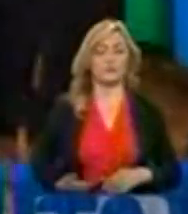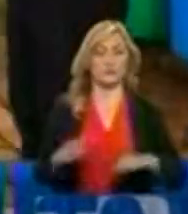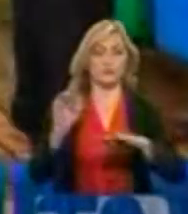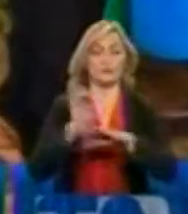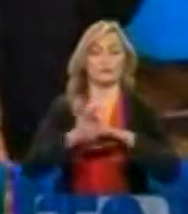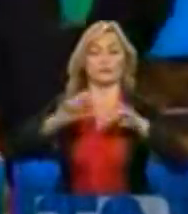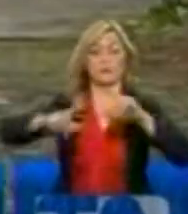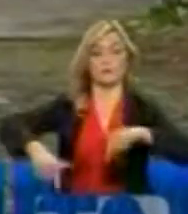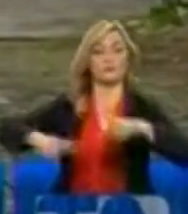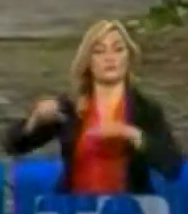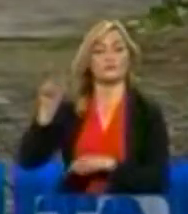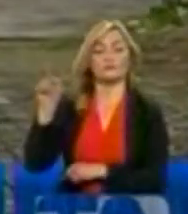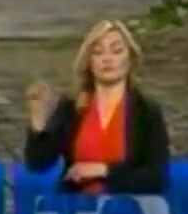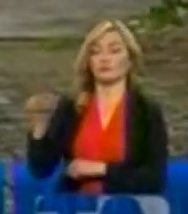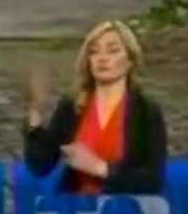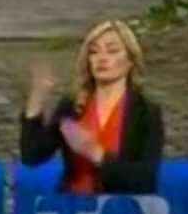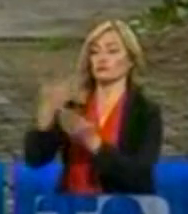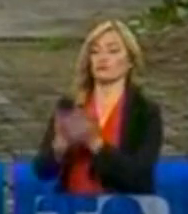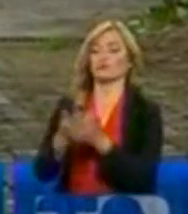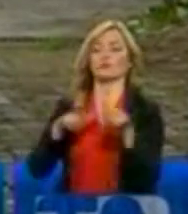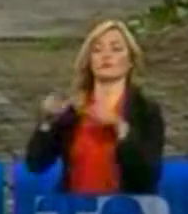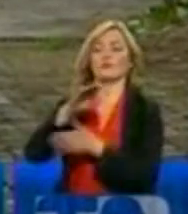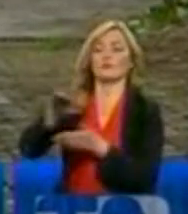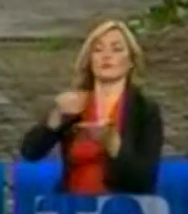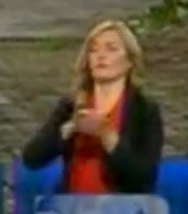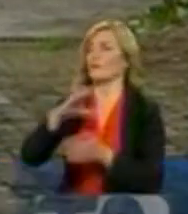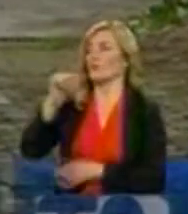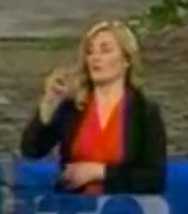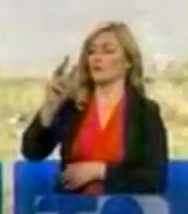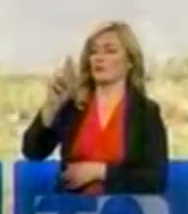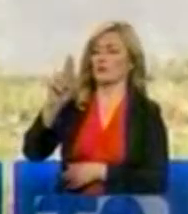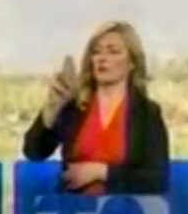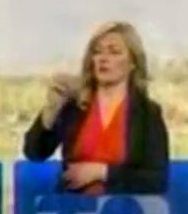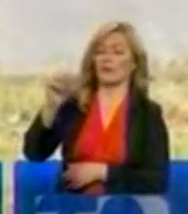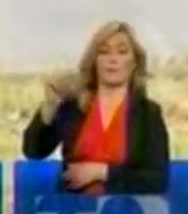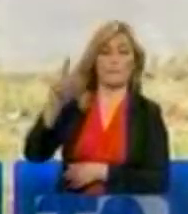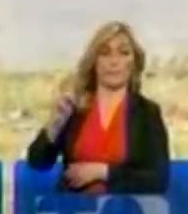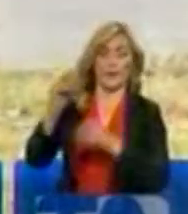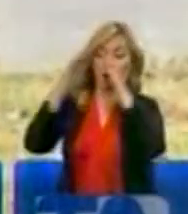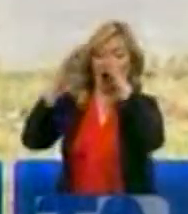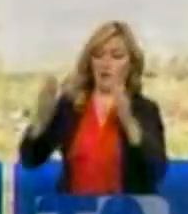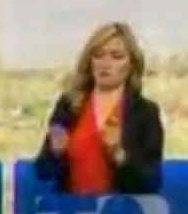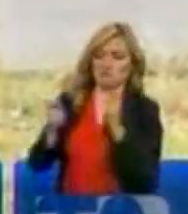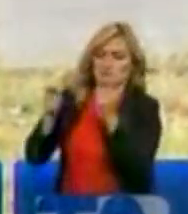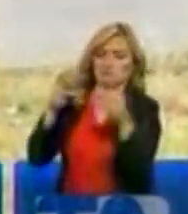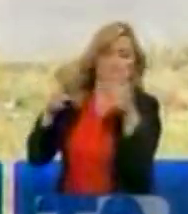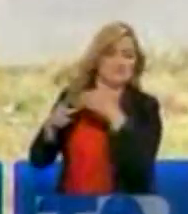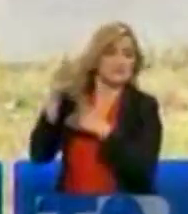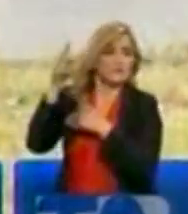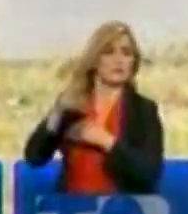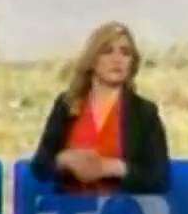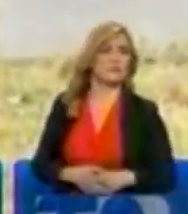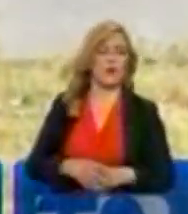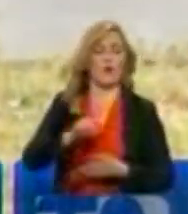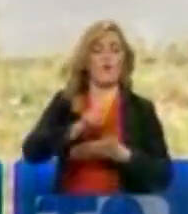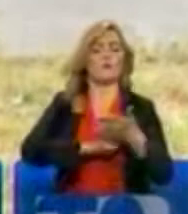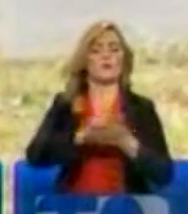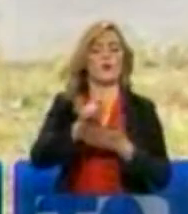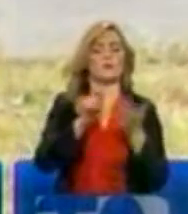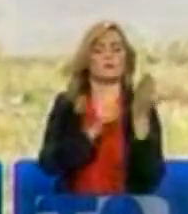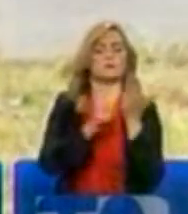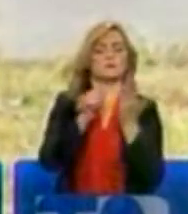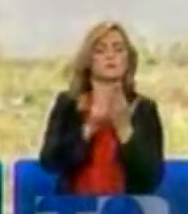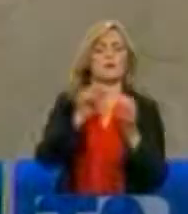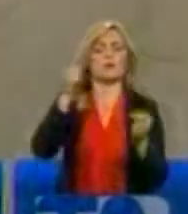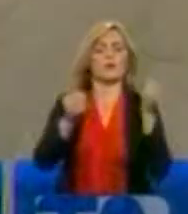Ecuador, Lenín Moreno, llegó a El Carmen Manabí para entregar casas y solemnizar la firma de un contrato del Ministerio de Transporte y